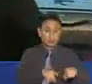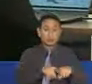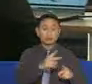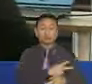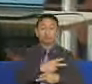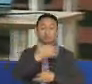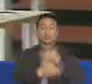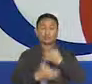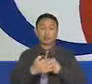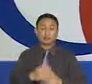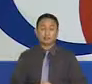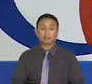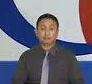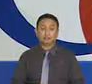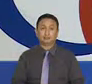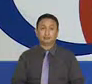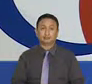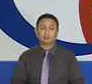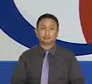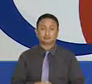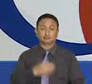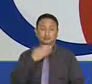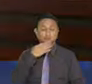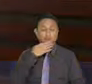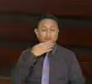del Consejo de la judicatura informó